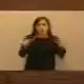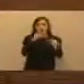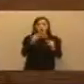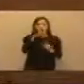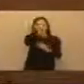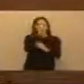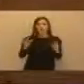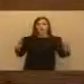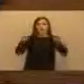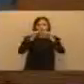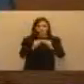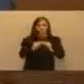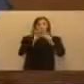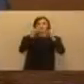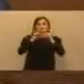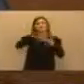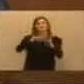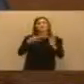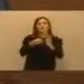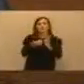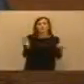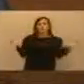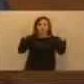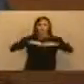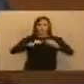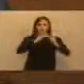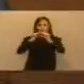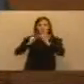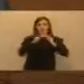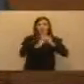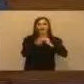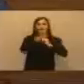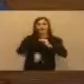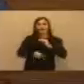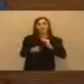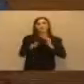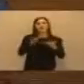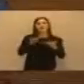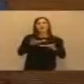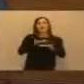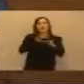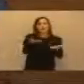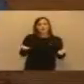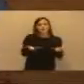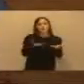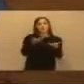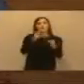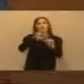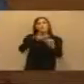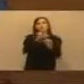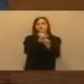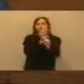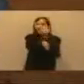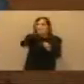común que permita adoptar una solución consensuada y que propicie restituir y revertir la situación de todos los